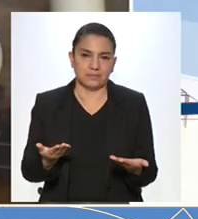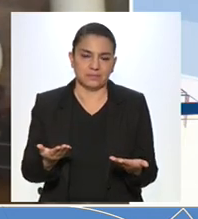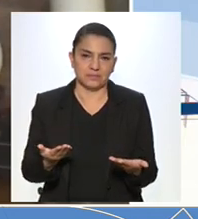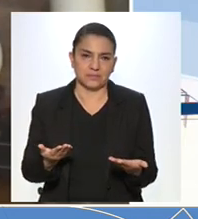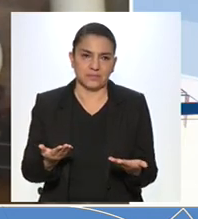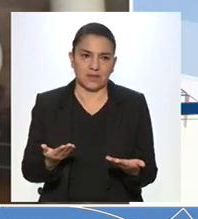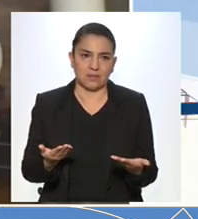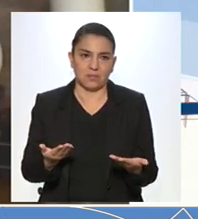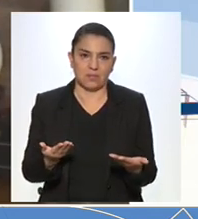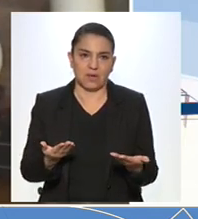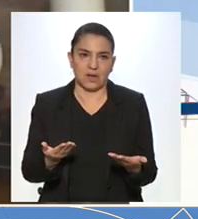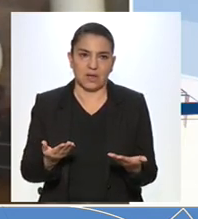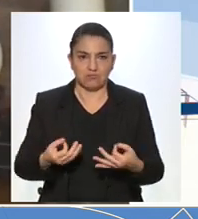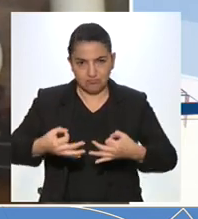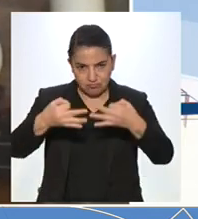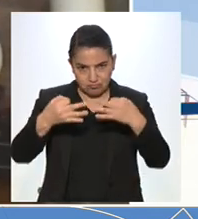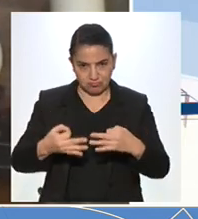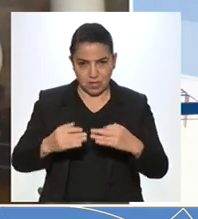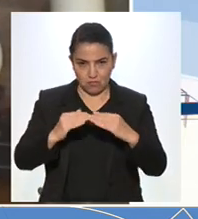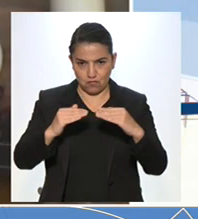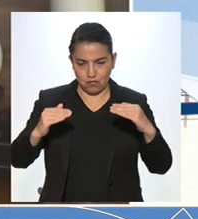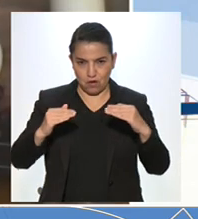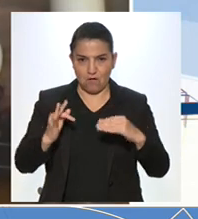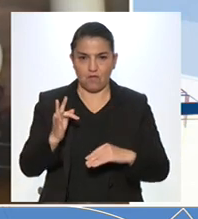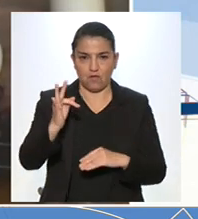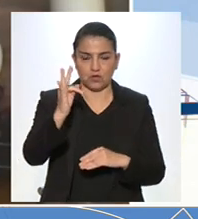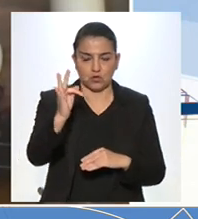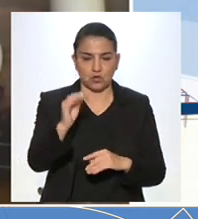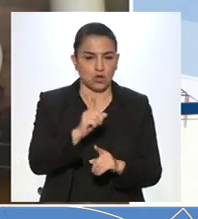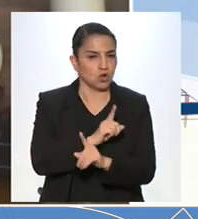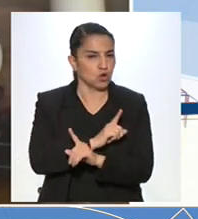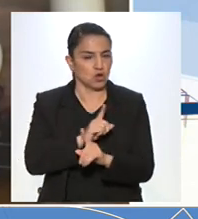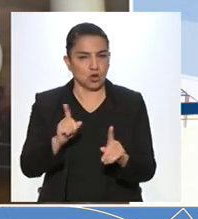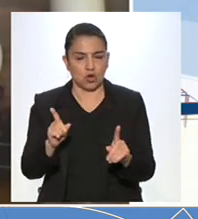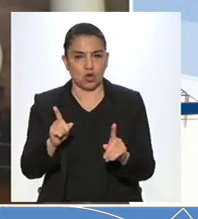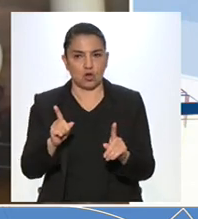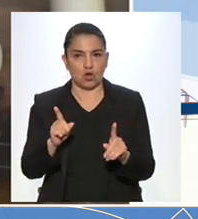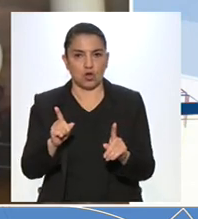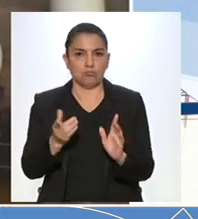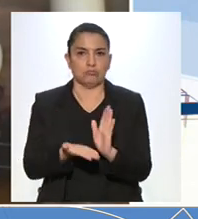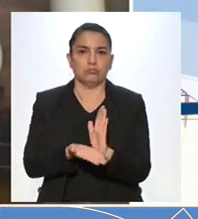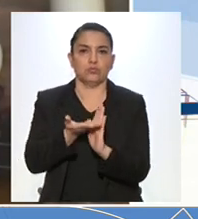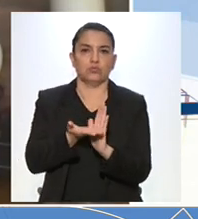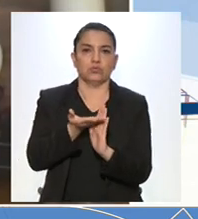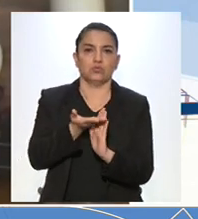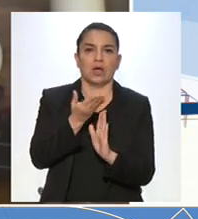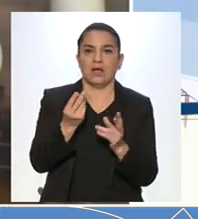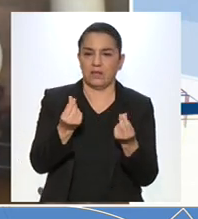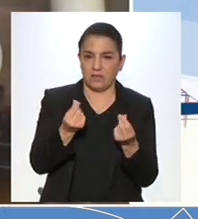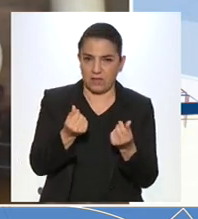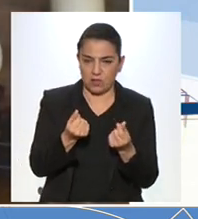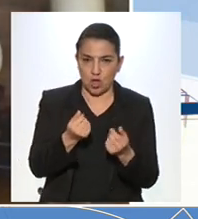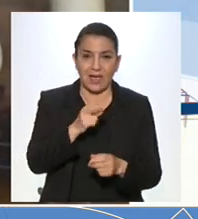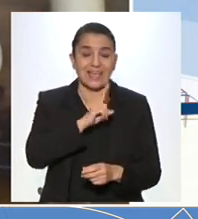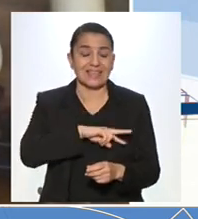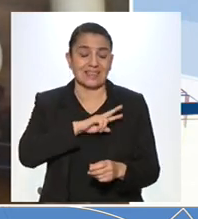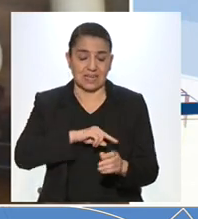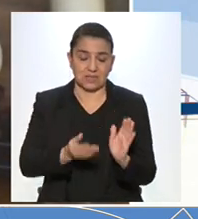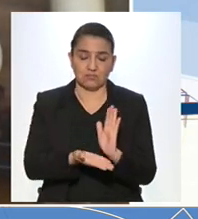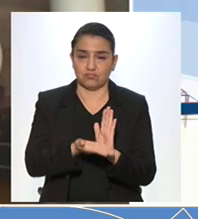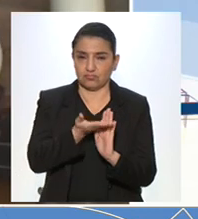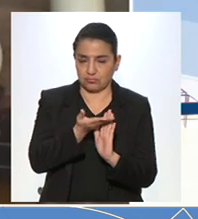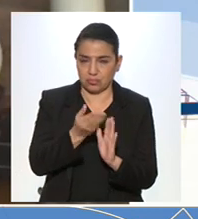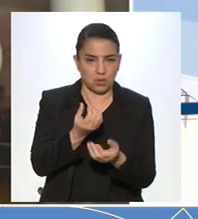para nuestra estabilidad futura. Creo que no podemos descansar exclusivamente en un alza a nivel de precio, de la tasa de interés, perdón, ante el alza a nivel de